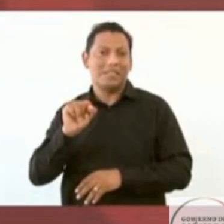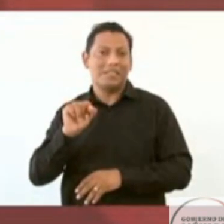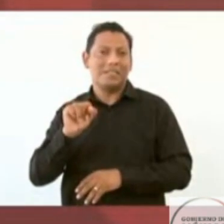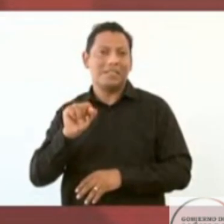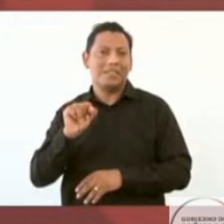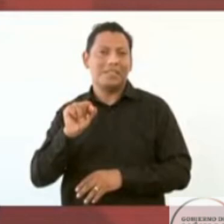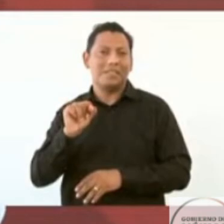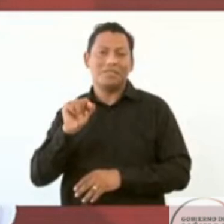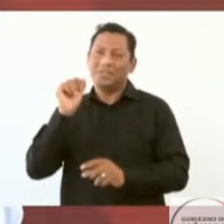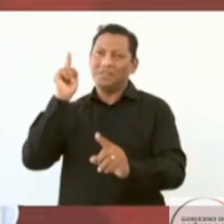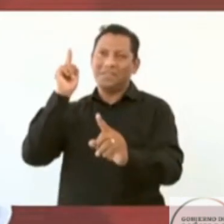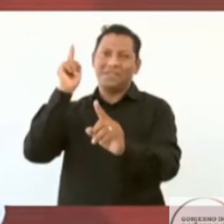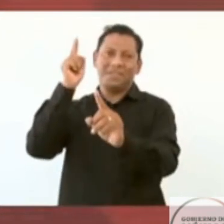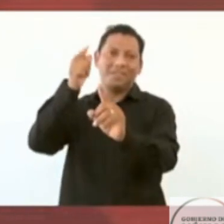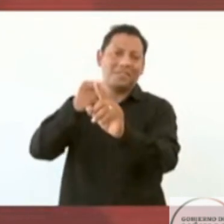pura recta.